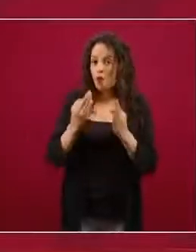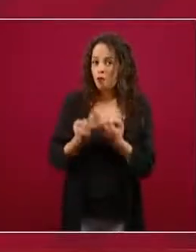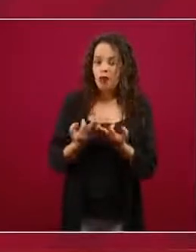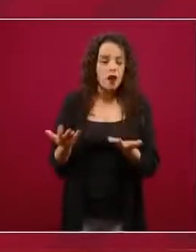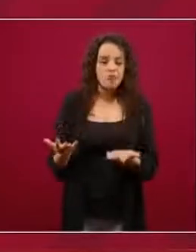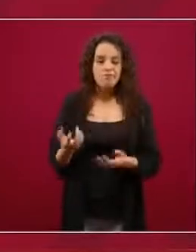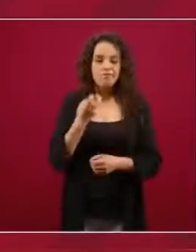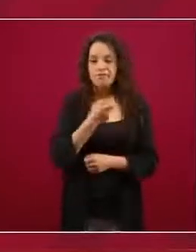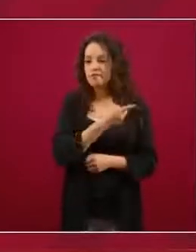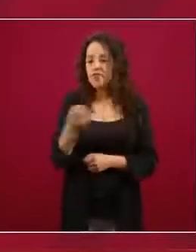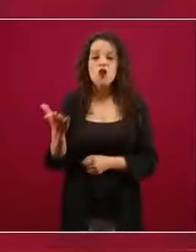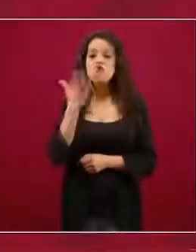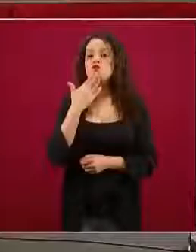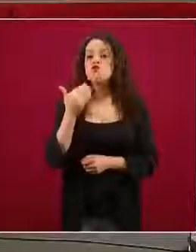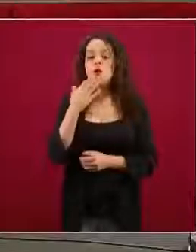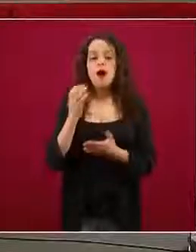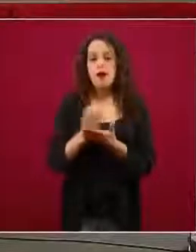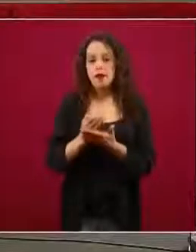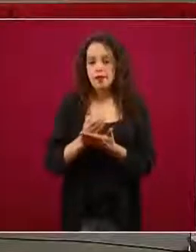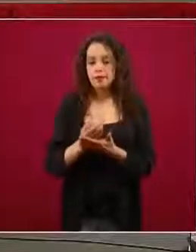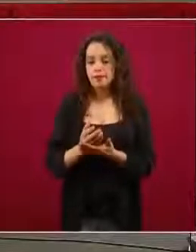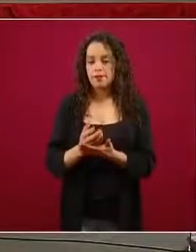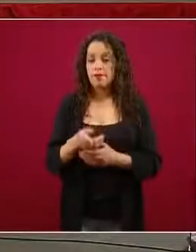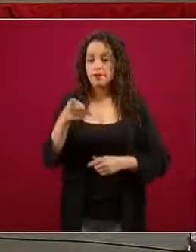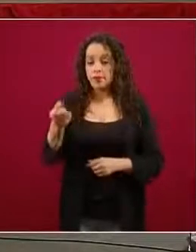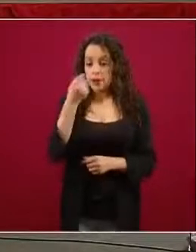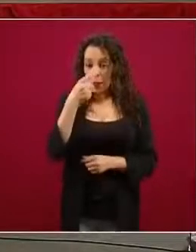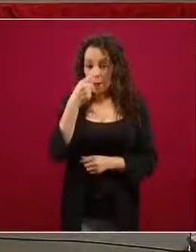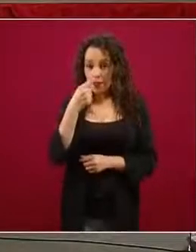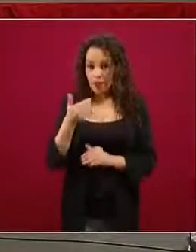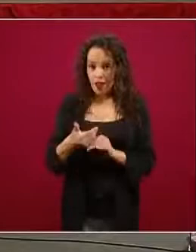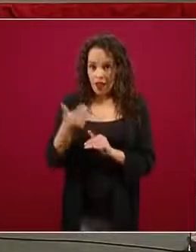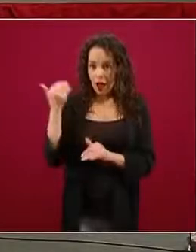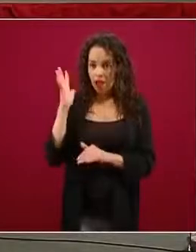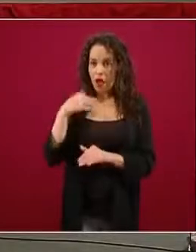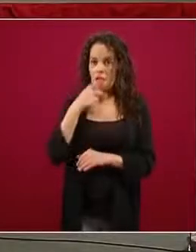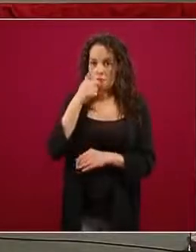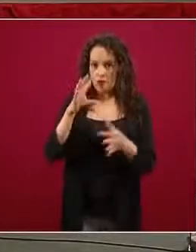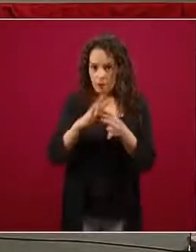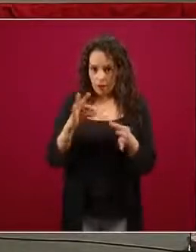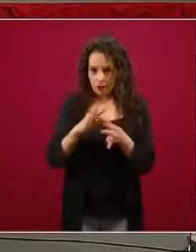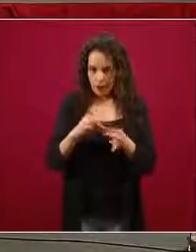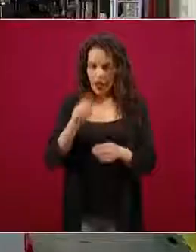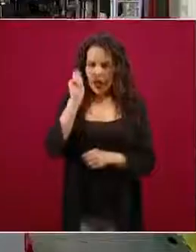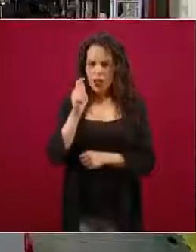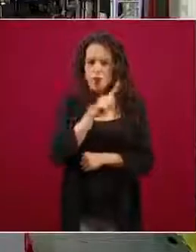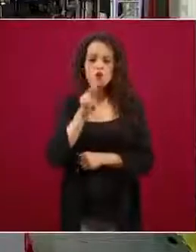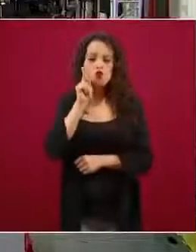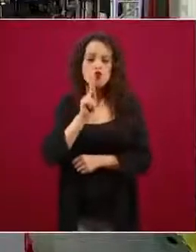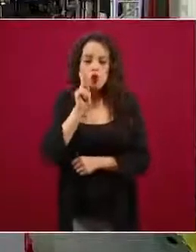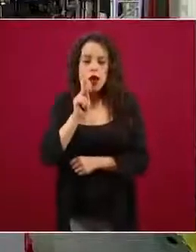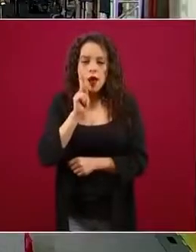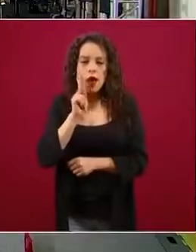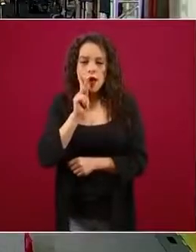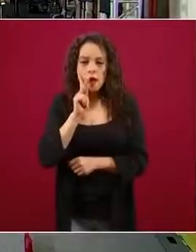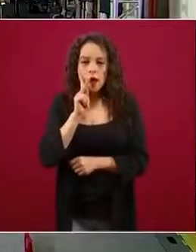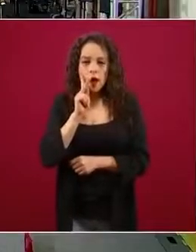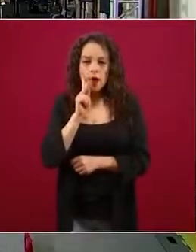hemos comentado en otras ocasiones, es un fármaco que fue evaluado en un primer ensayo clínico y